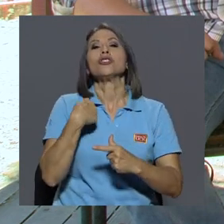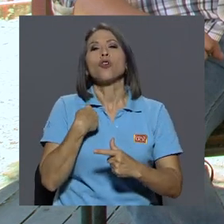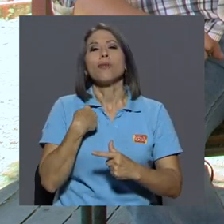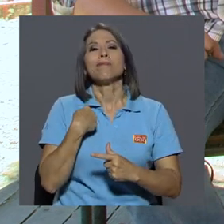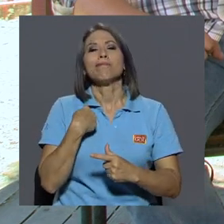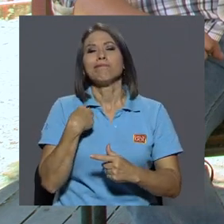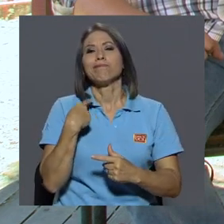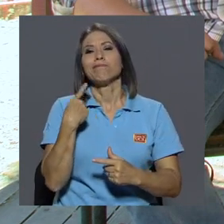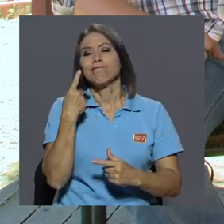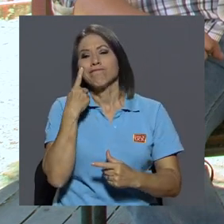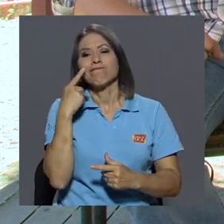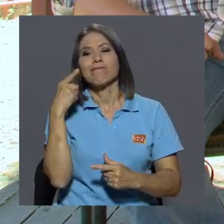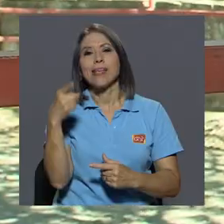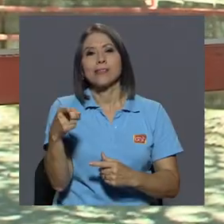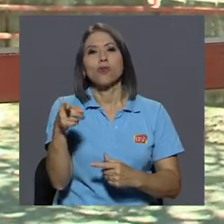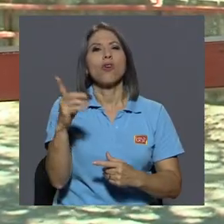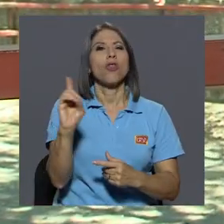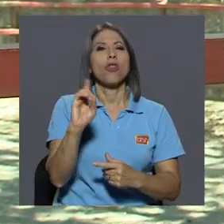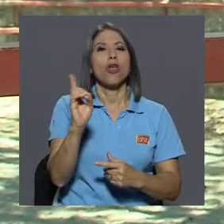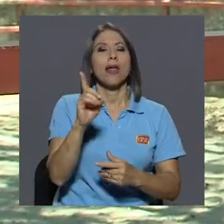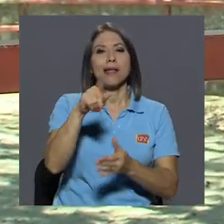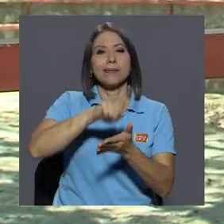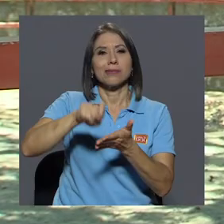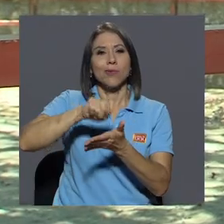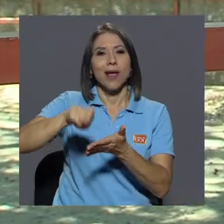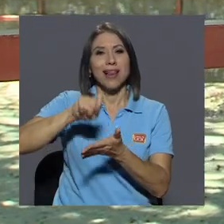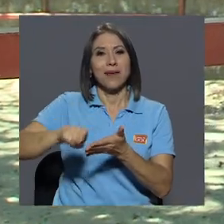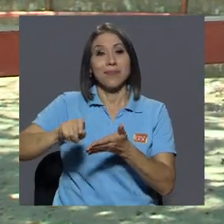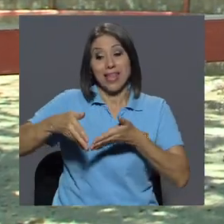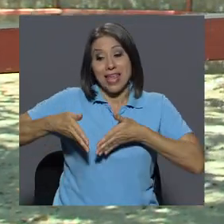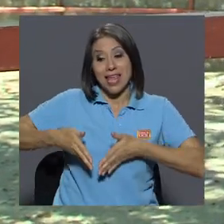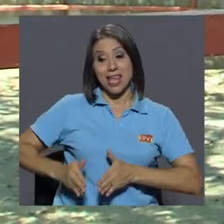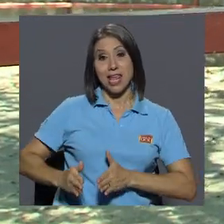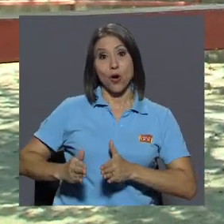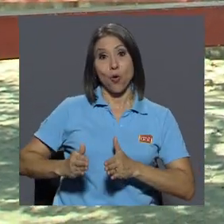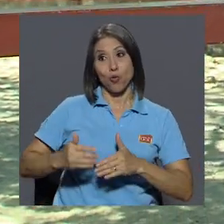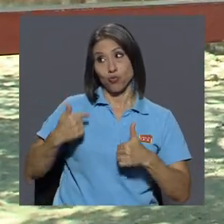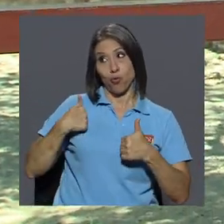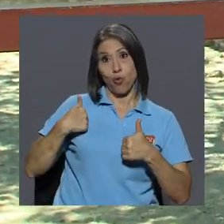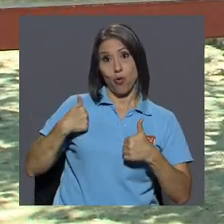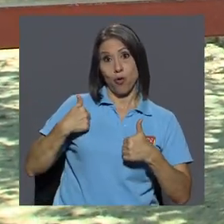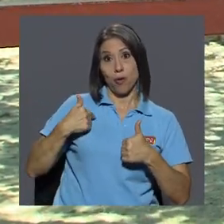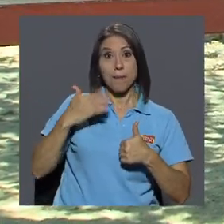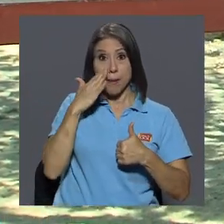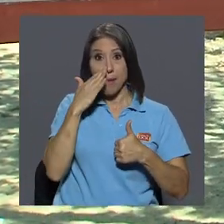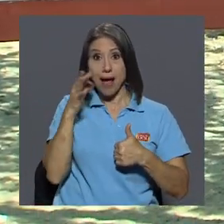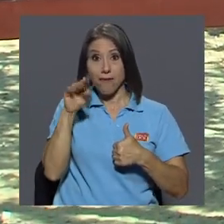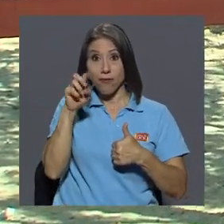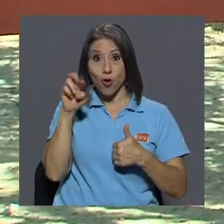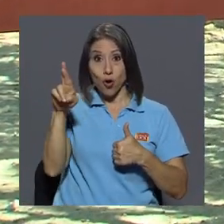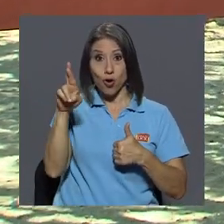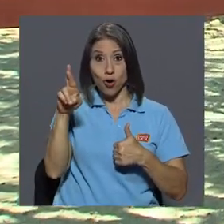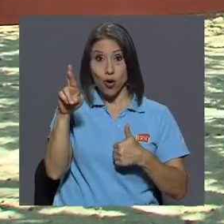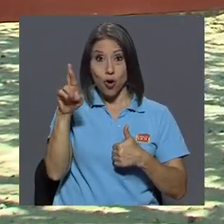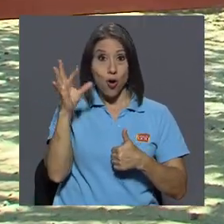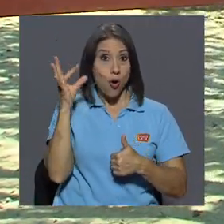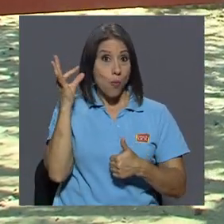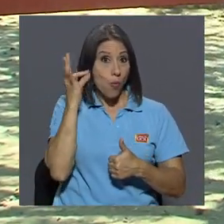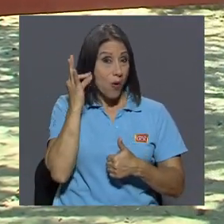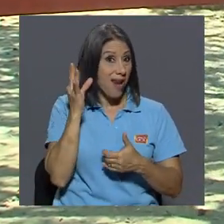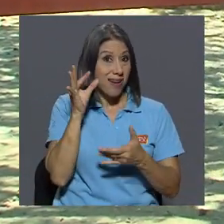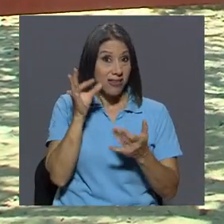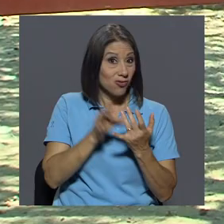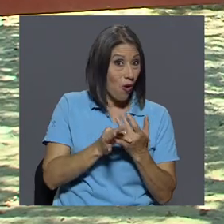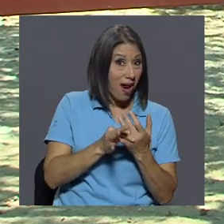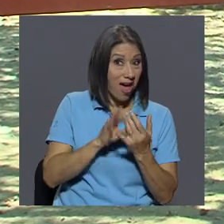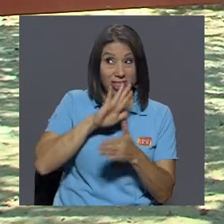eso en la escuela. El hijo de Doña Flor, mujer sola, todo el mundo se le quería trepar encima. Y